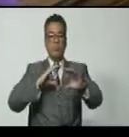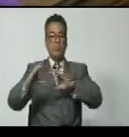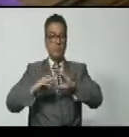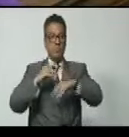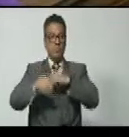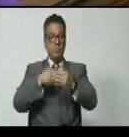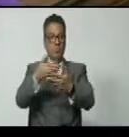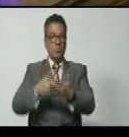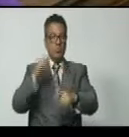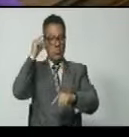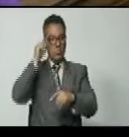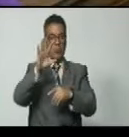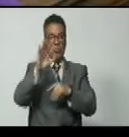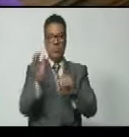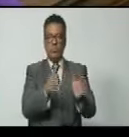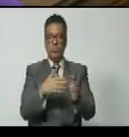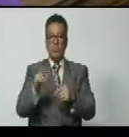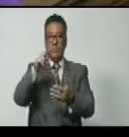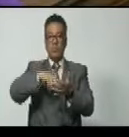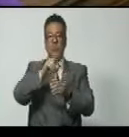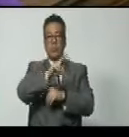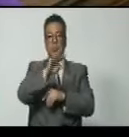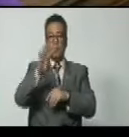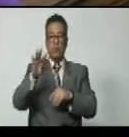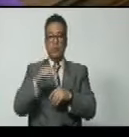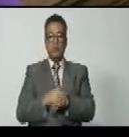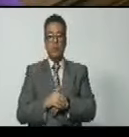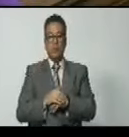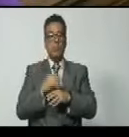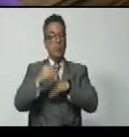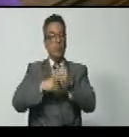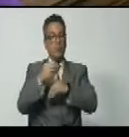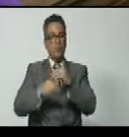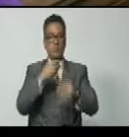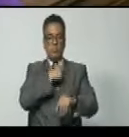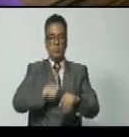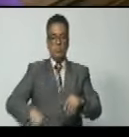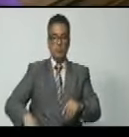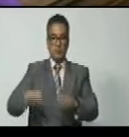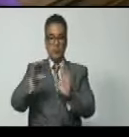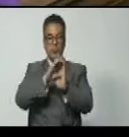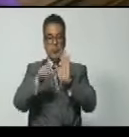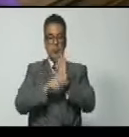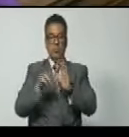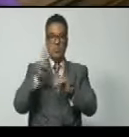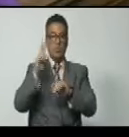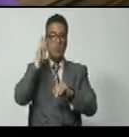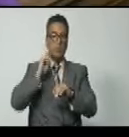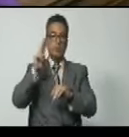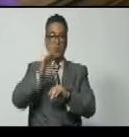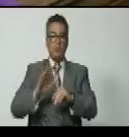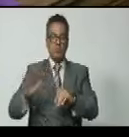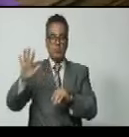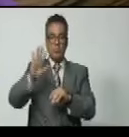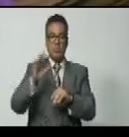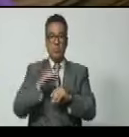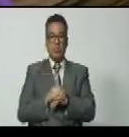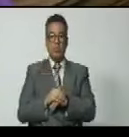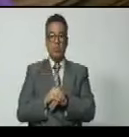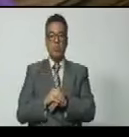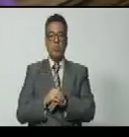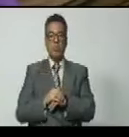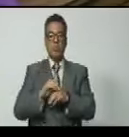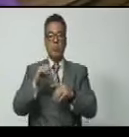Comunicación recibida en fecha 5 de marzo de 2024, suscrita por el presidente constitucional de la República Bolivariana de